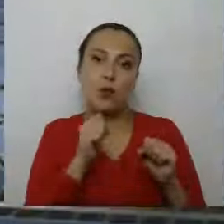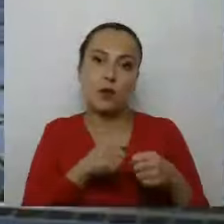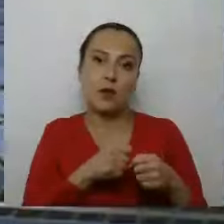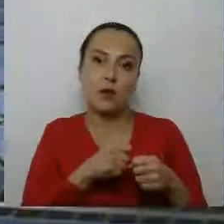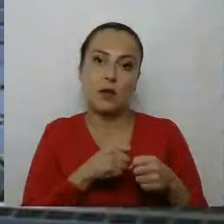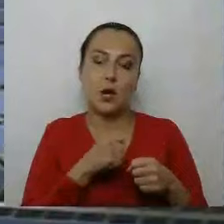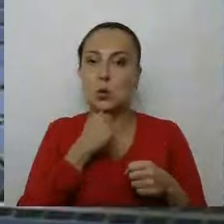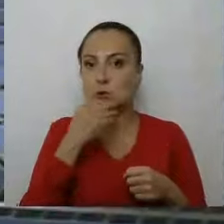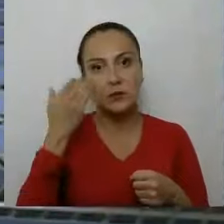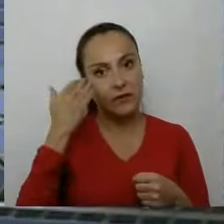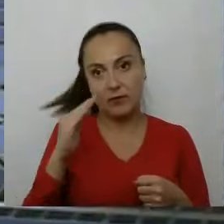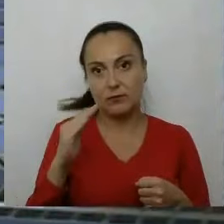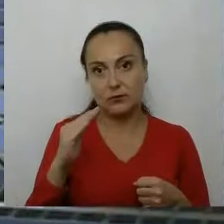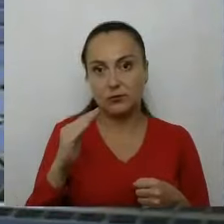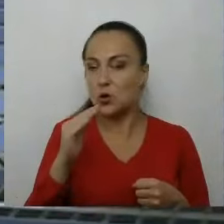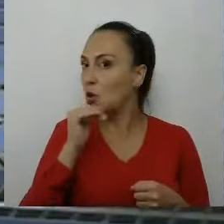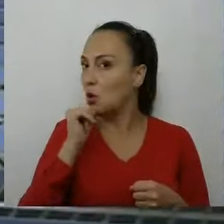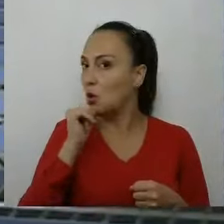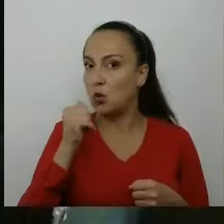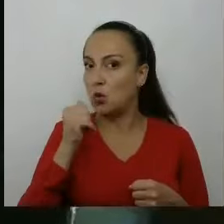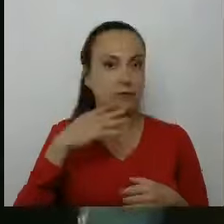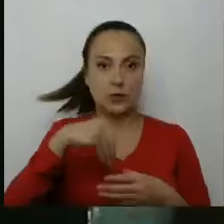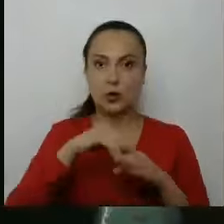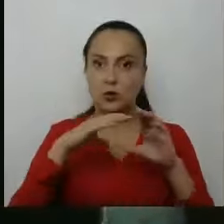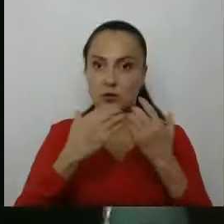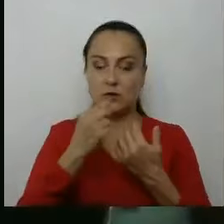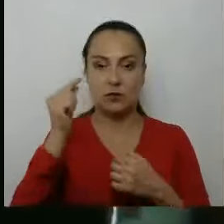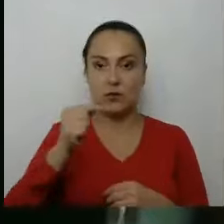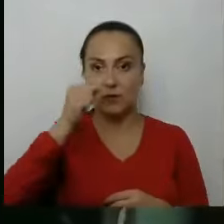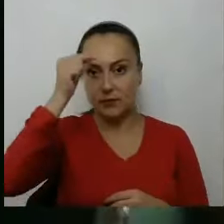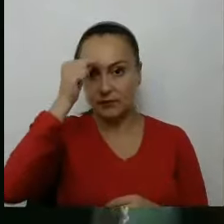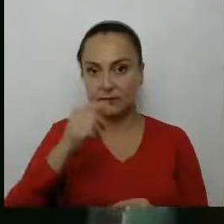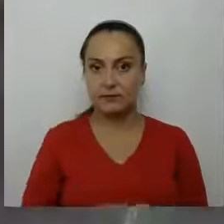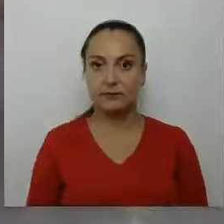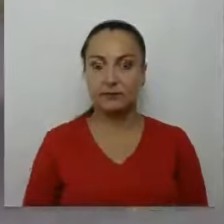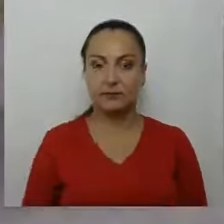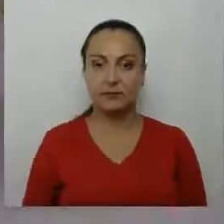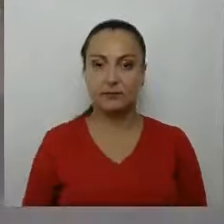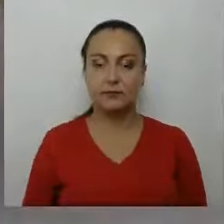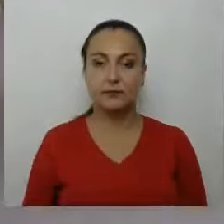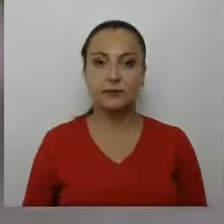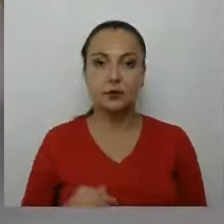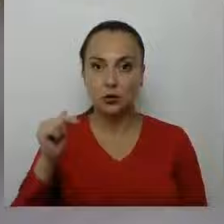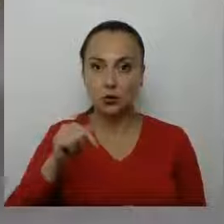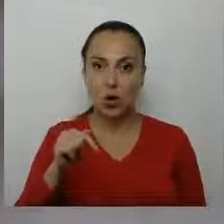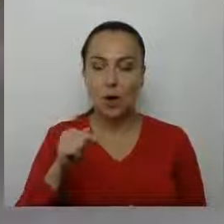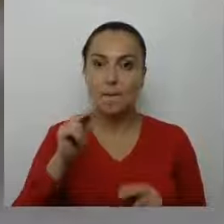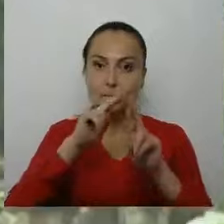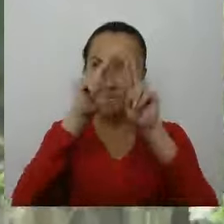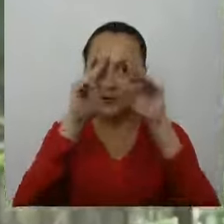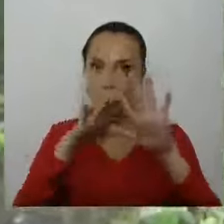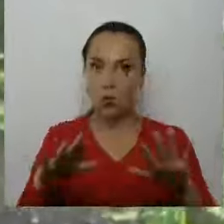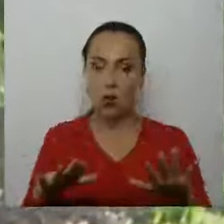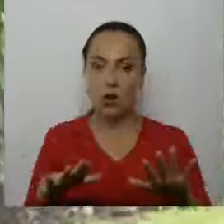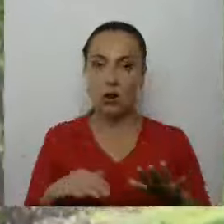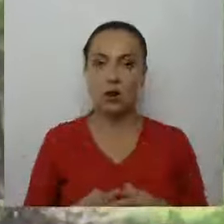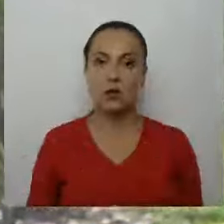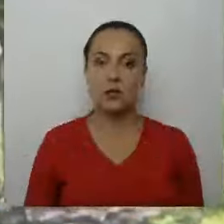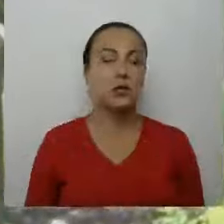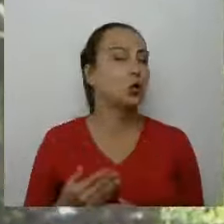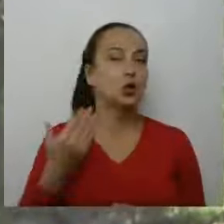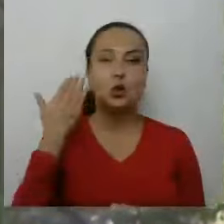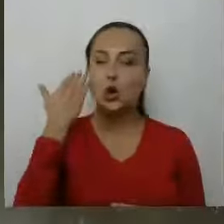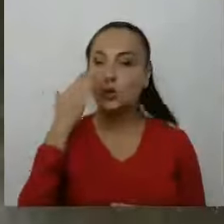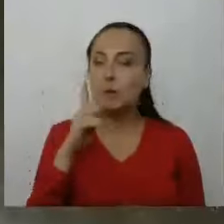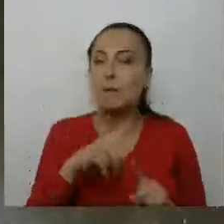¿verdad? No estuvimos en Consejo de Gobierno, que por cierto hoy fue virtual. No sabemos, pero podría ser,